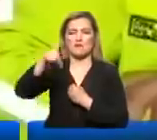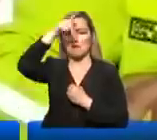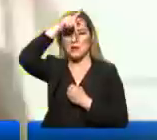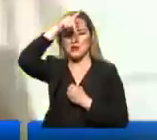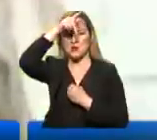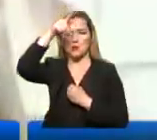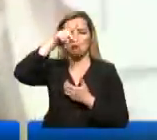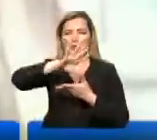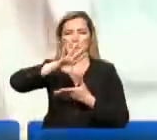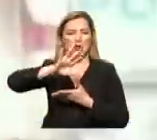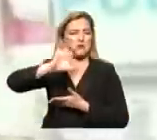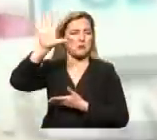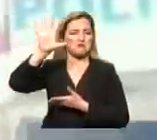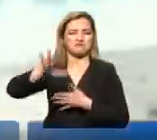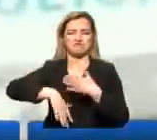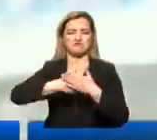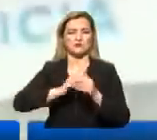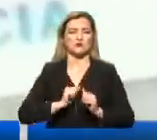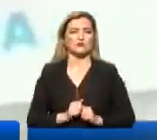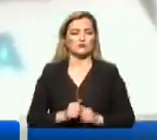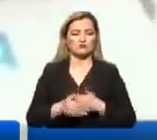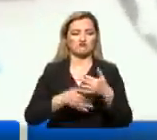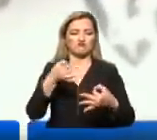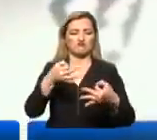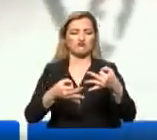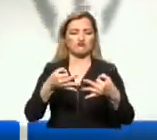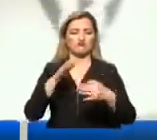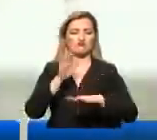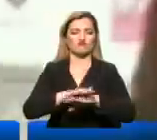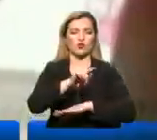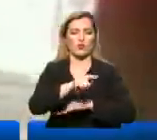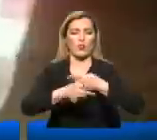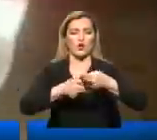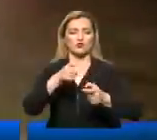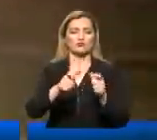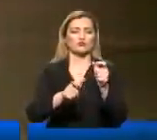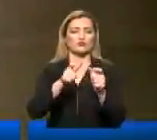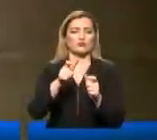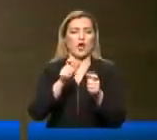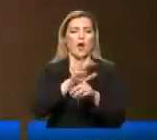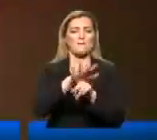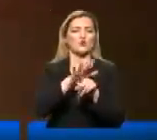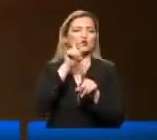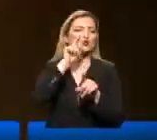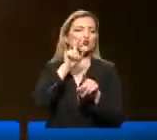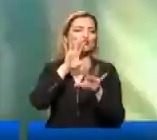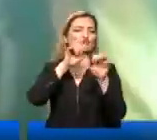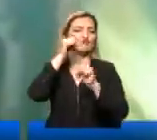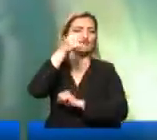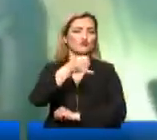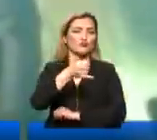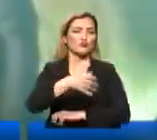continentes. En la audiencia de formulación de cargos, los presuntos implicados fueron acusados de trata de personas, abuso sexual y